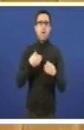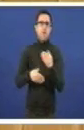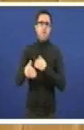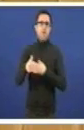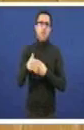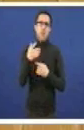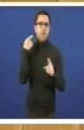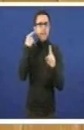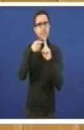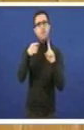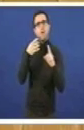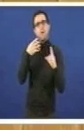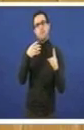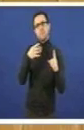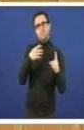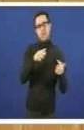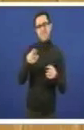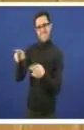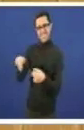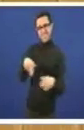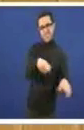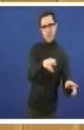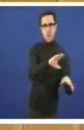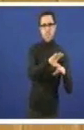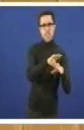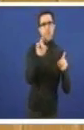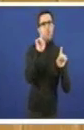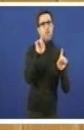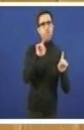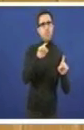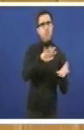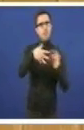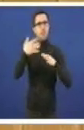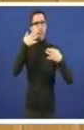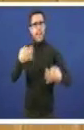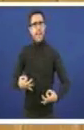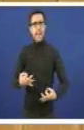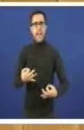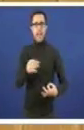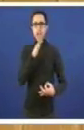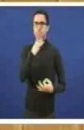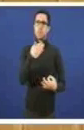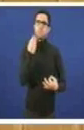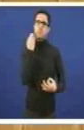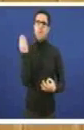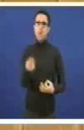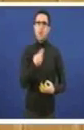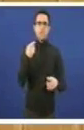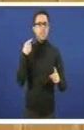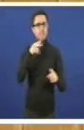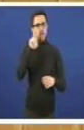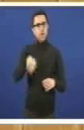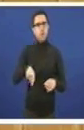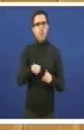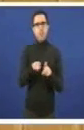traspaso á Consellería de Educación porque están millor e así o pro-recoñeció o propio goberno as